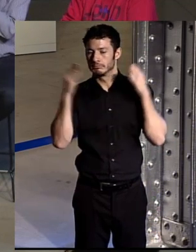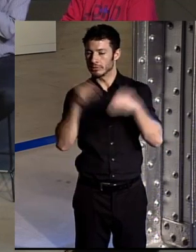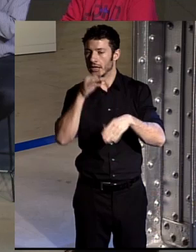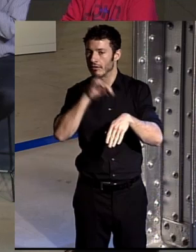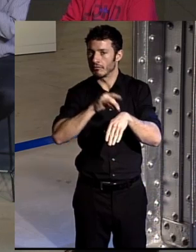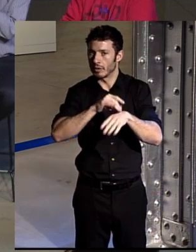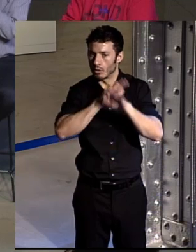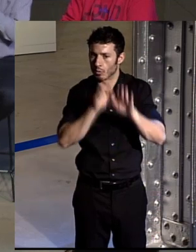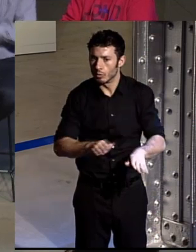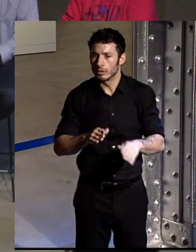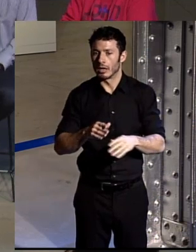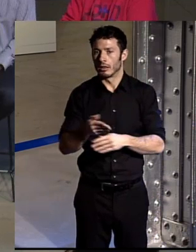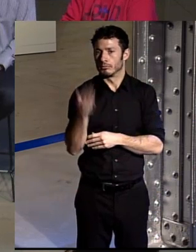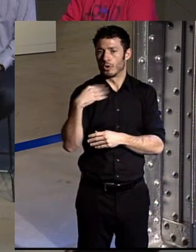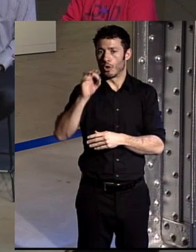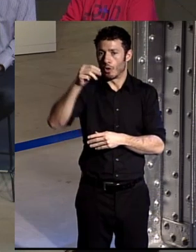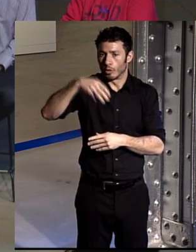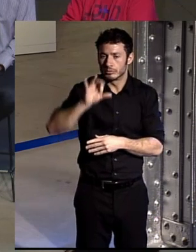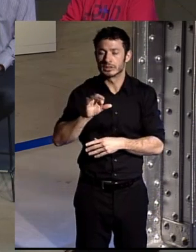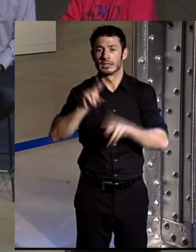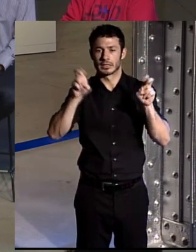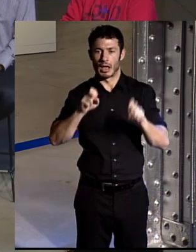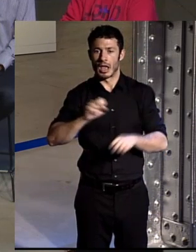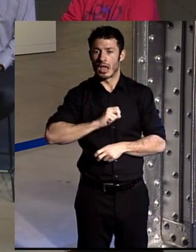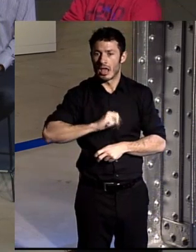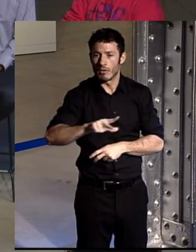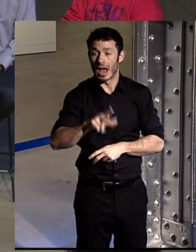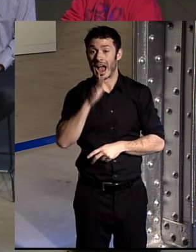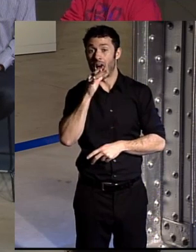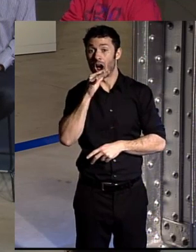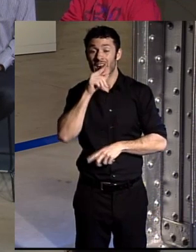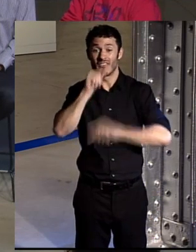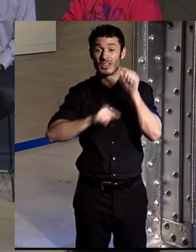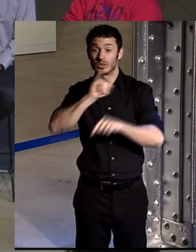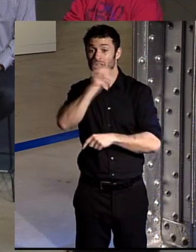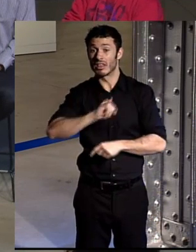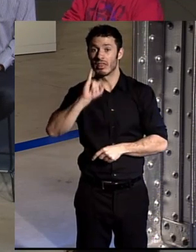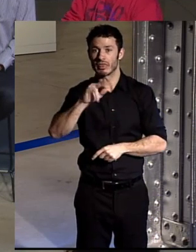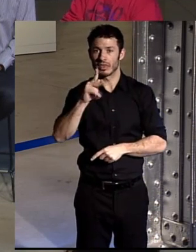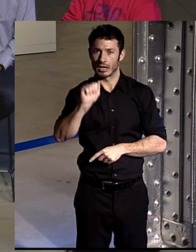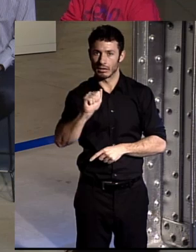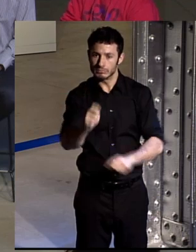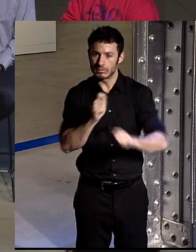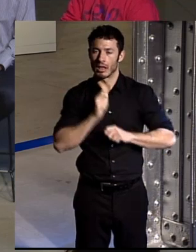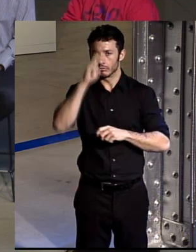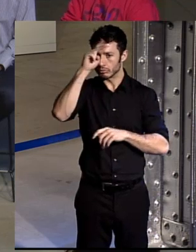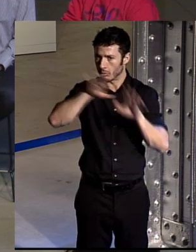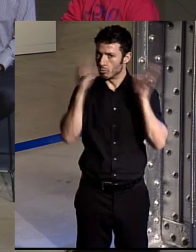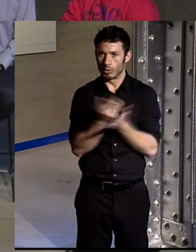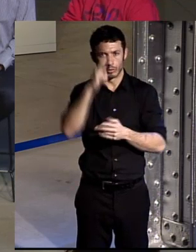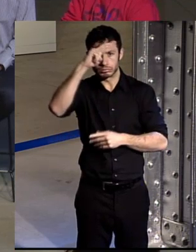pandemias, de lo que dice la OMS. Hace poco fue el ébola, del que hablaremos también. Y ahora es el virus Zika el que ha causado pues más preocupación en todo el